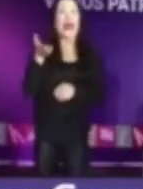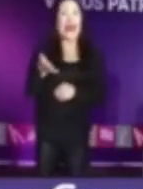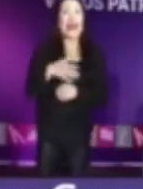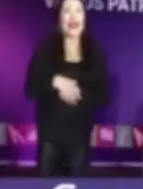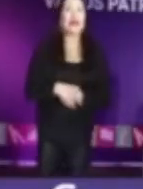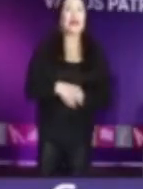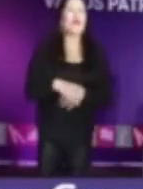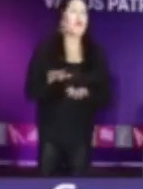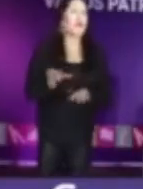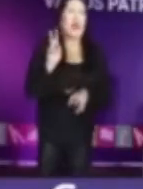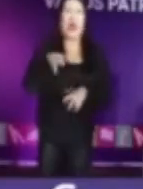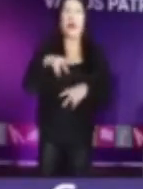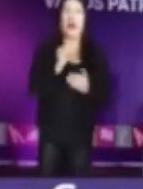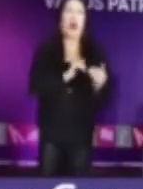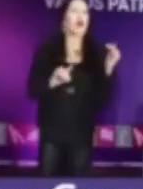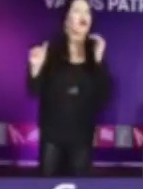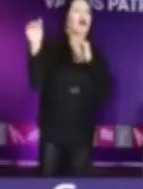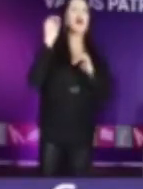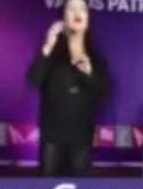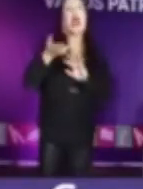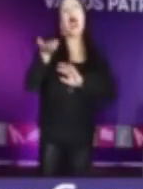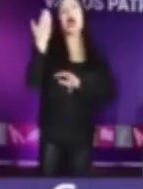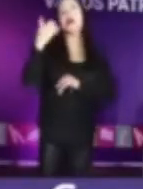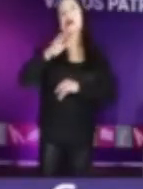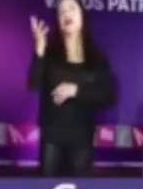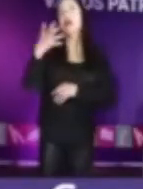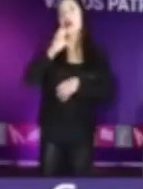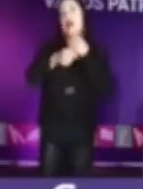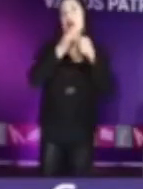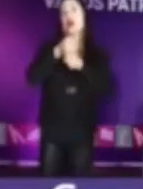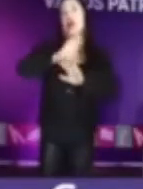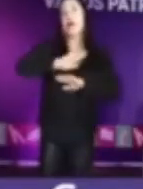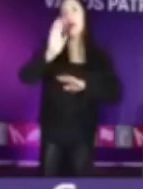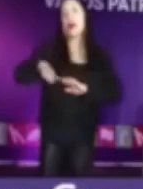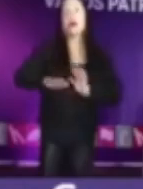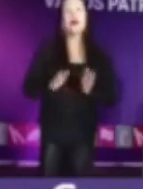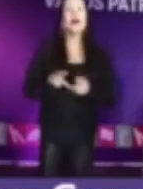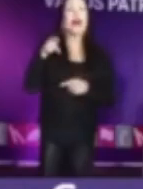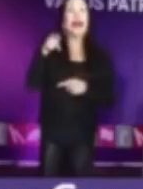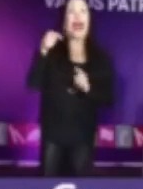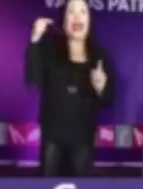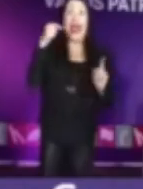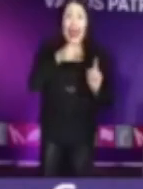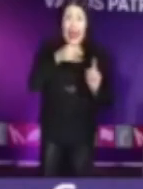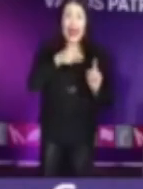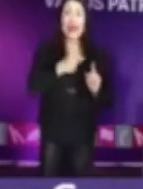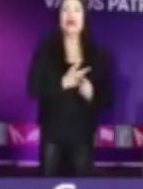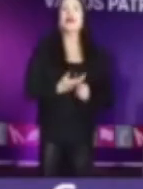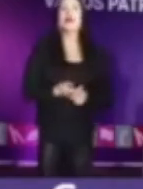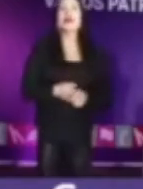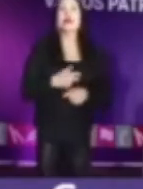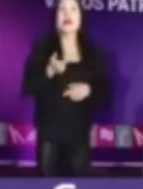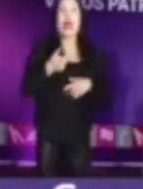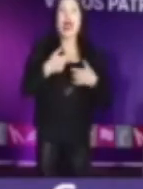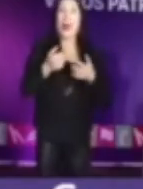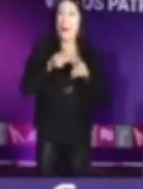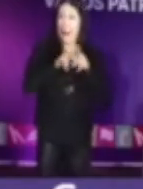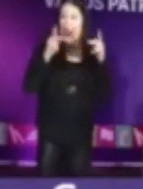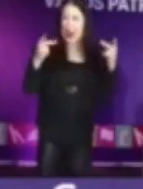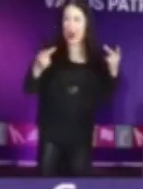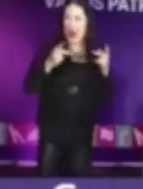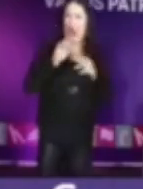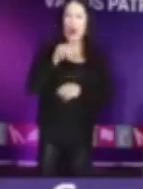Era brillante, murió hace ya 10 años. David Carr era de los periodistas del New York Times más